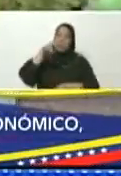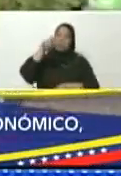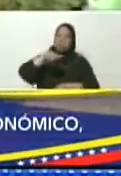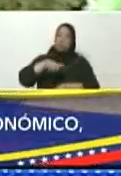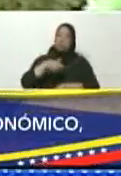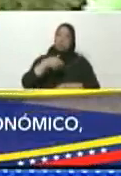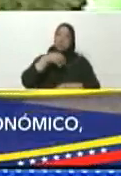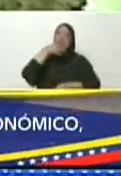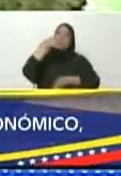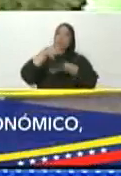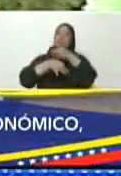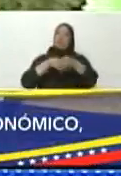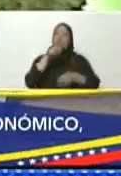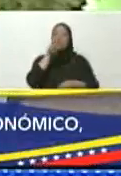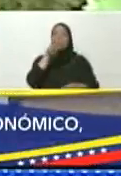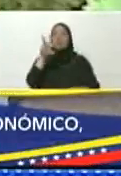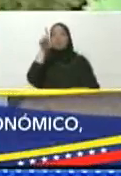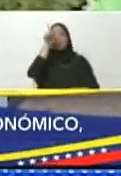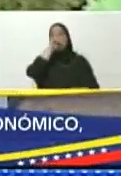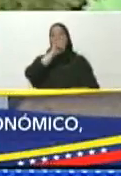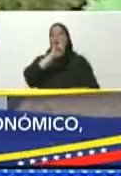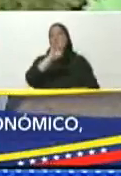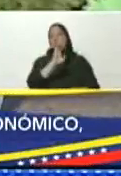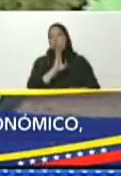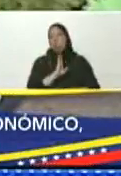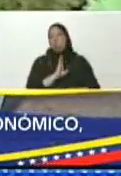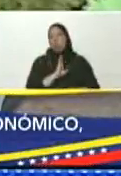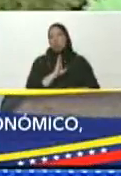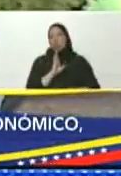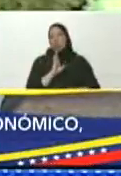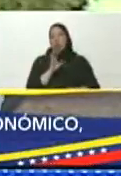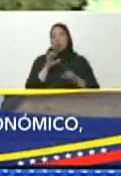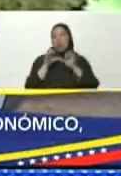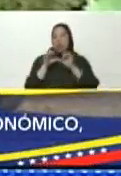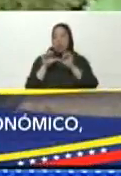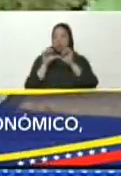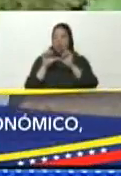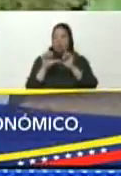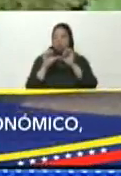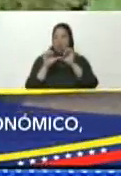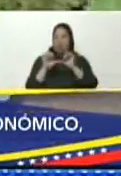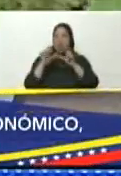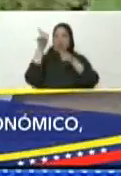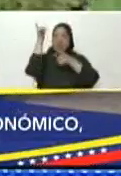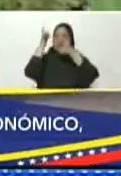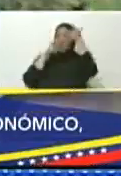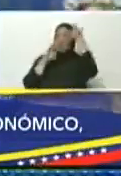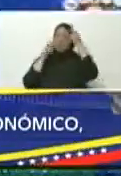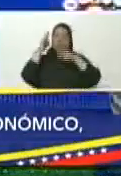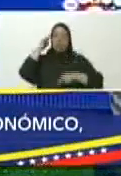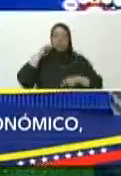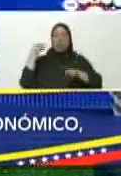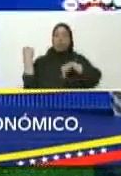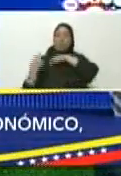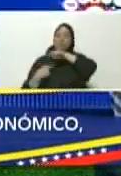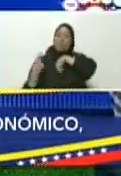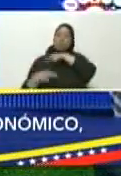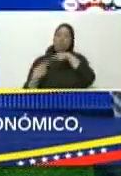Y yo le explicaba, 23 años de continuidad chavista, bolivariana,